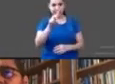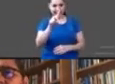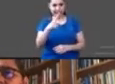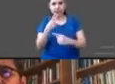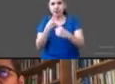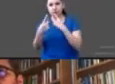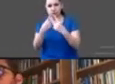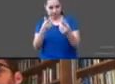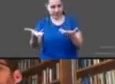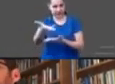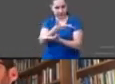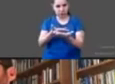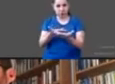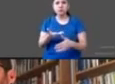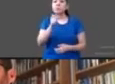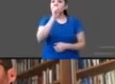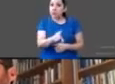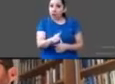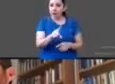de herramientas que se recopiló